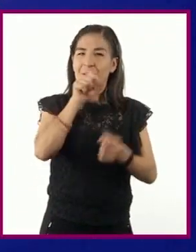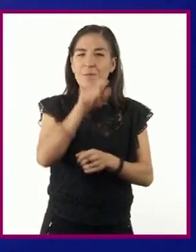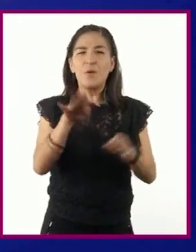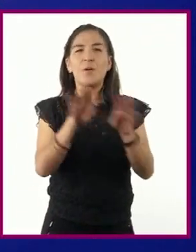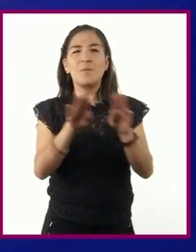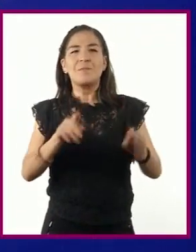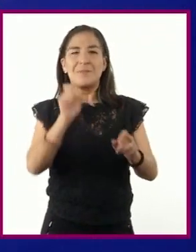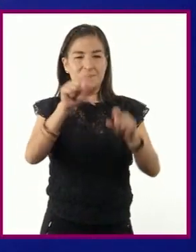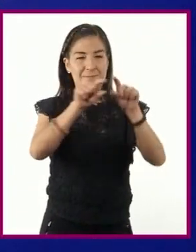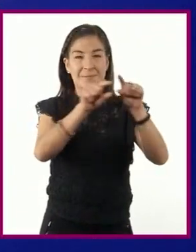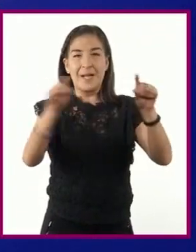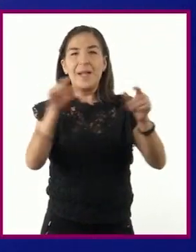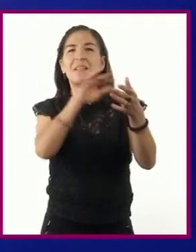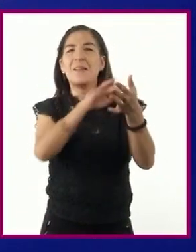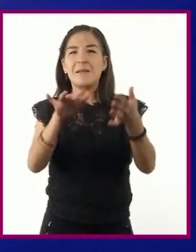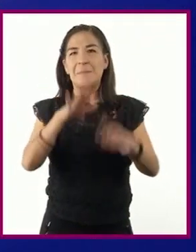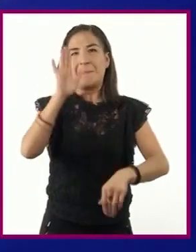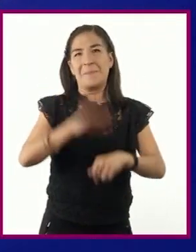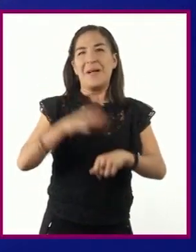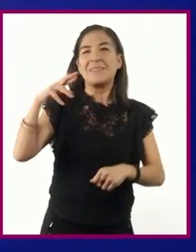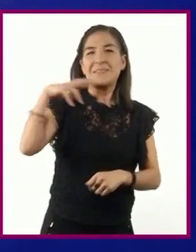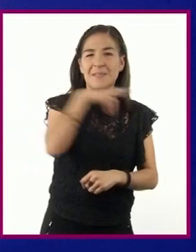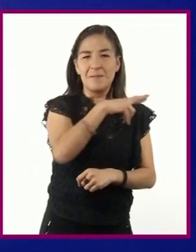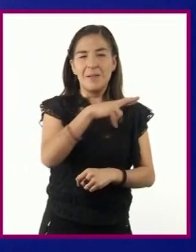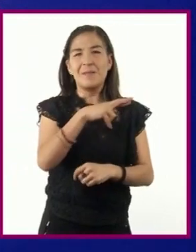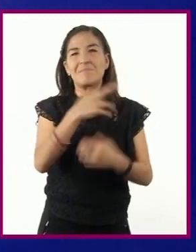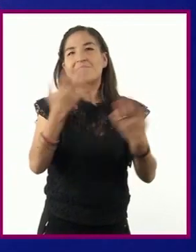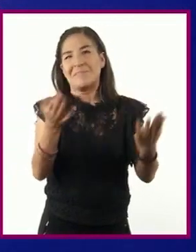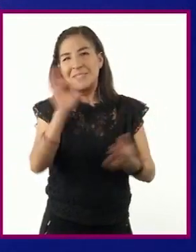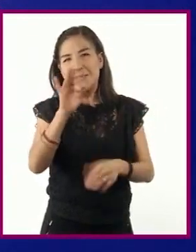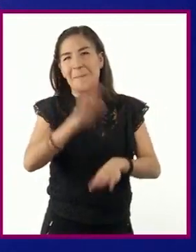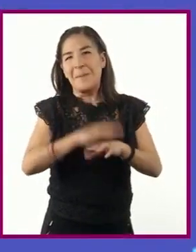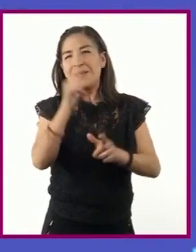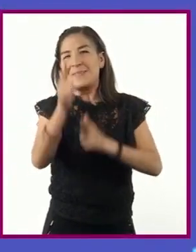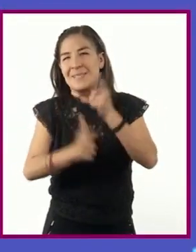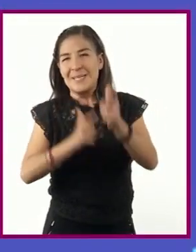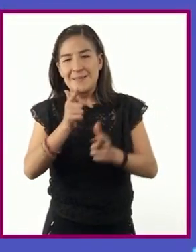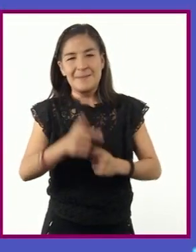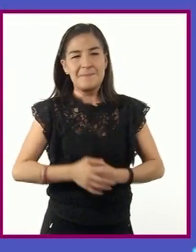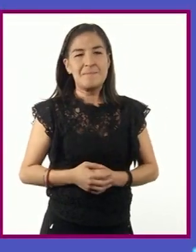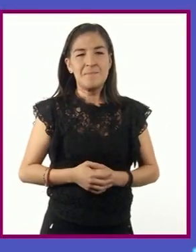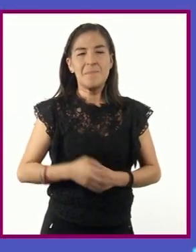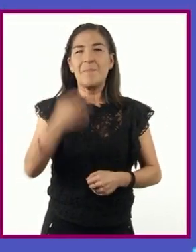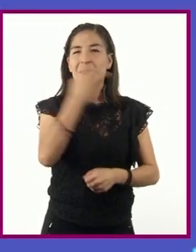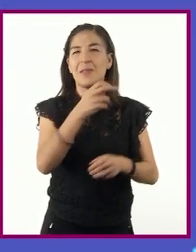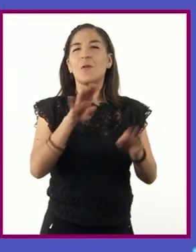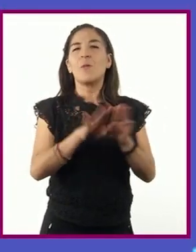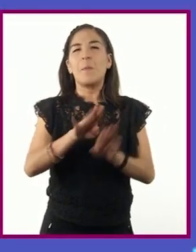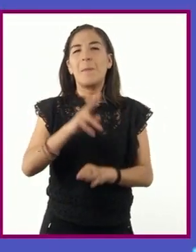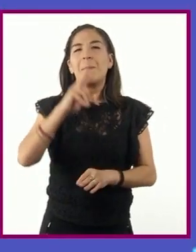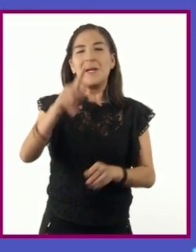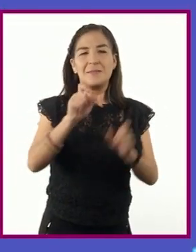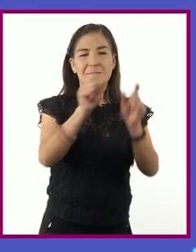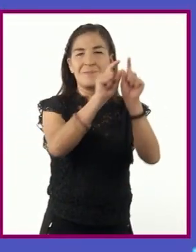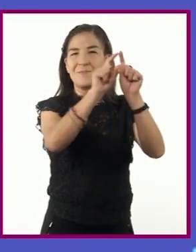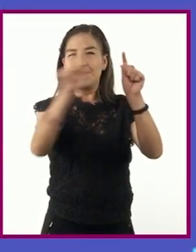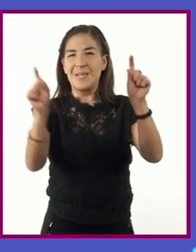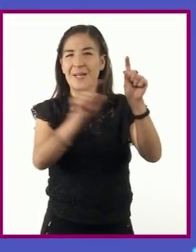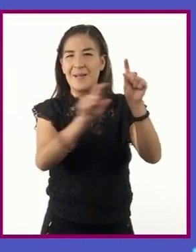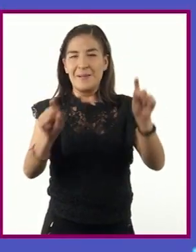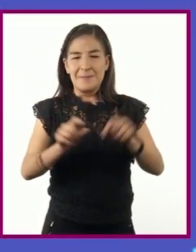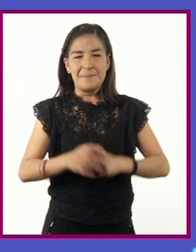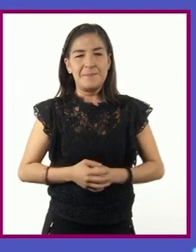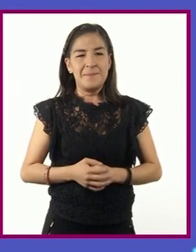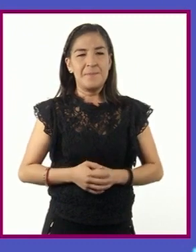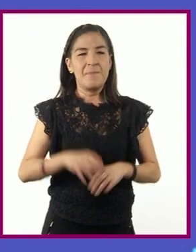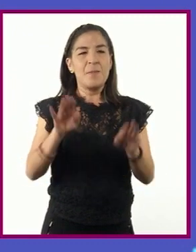que quien lea lo haga más rápido o más lento, sobre todo en el verso. Y rompía 1,